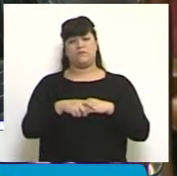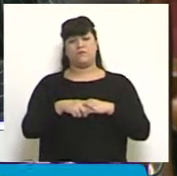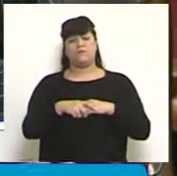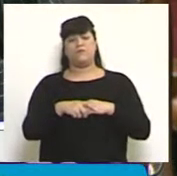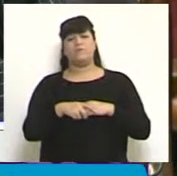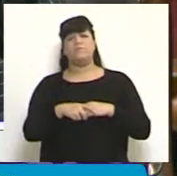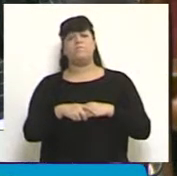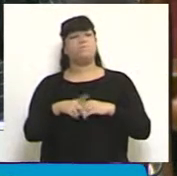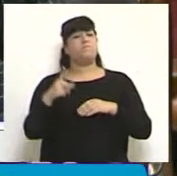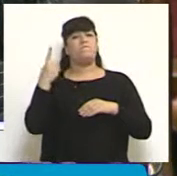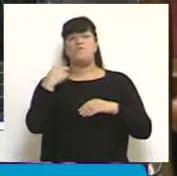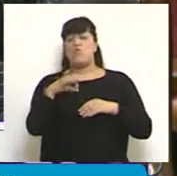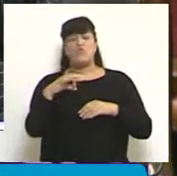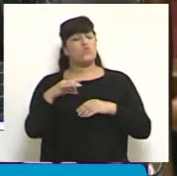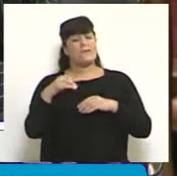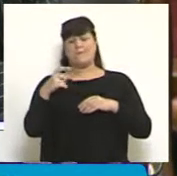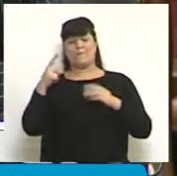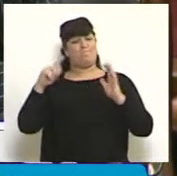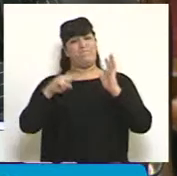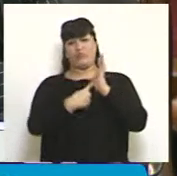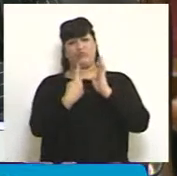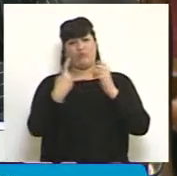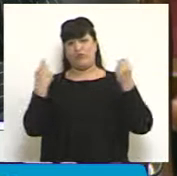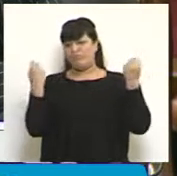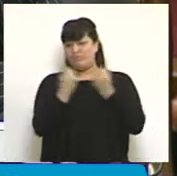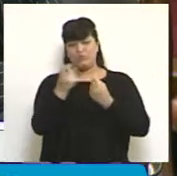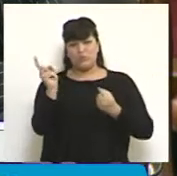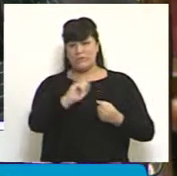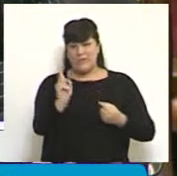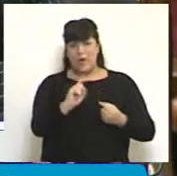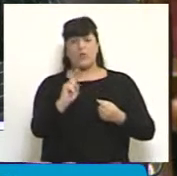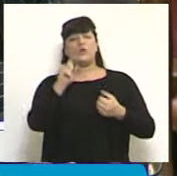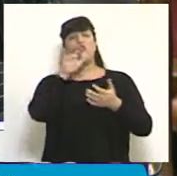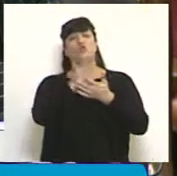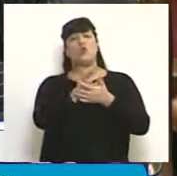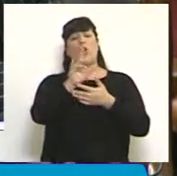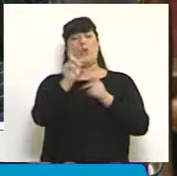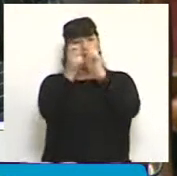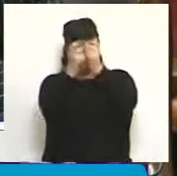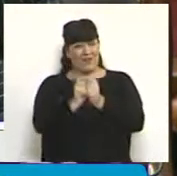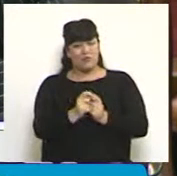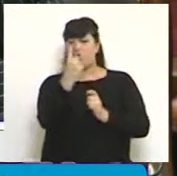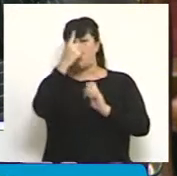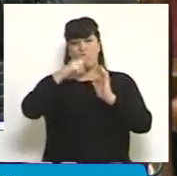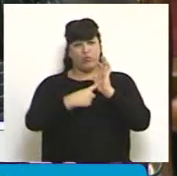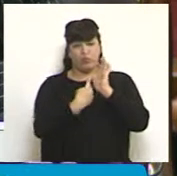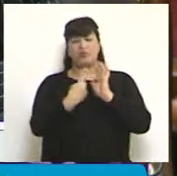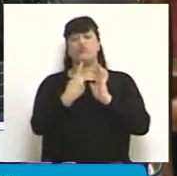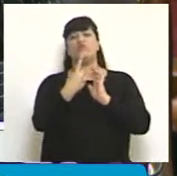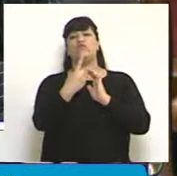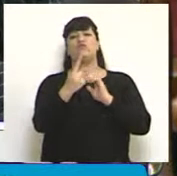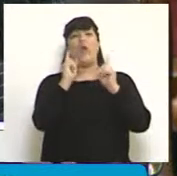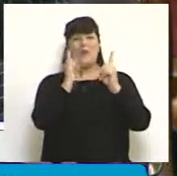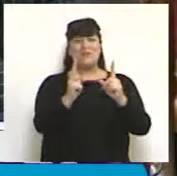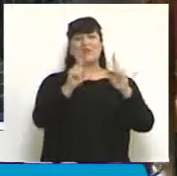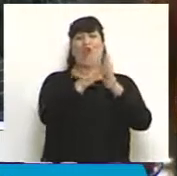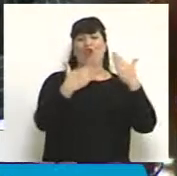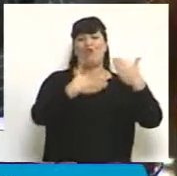De la única disidencia que tiene el dictamen de estas modificaciones por sustitución de artículos al Código